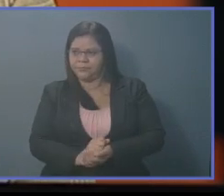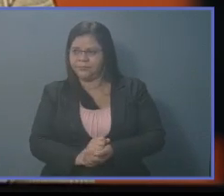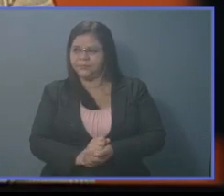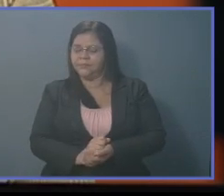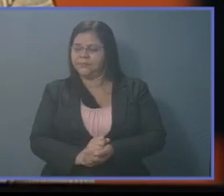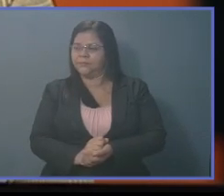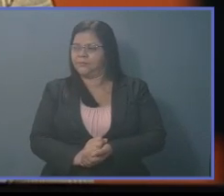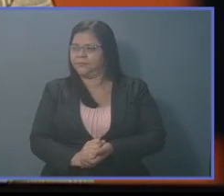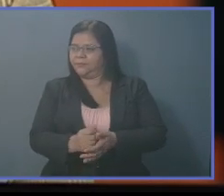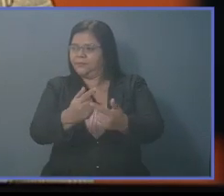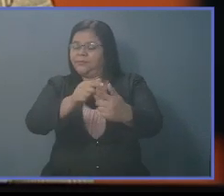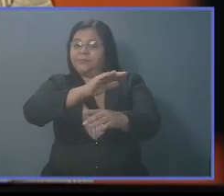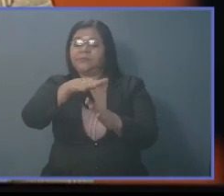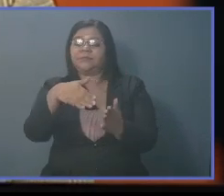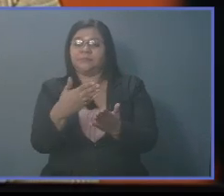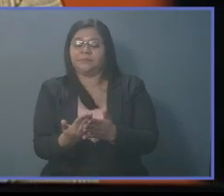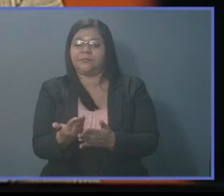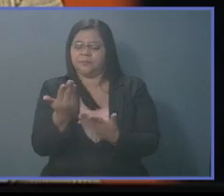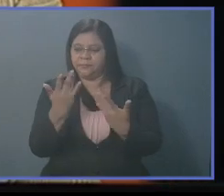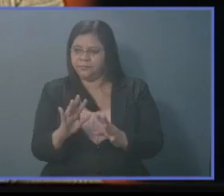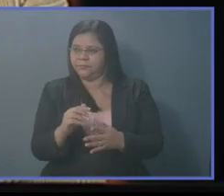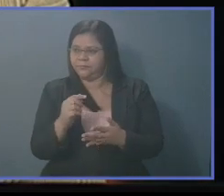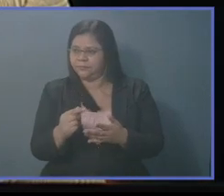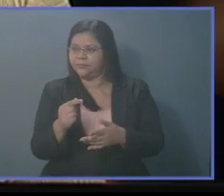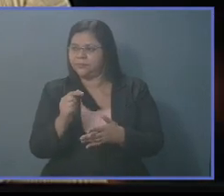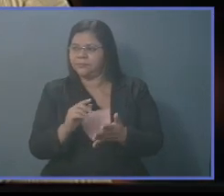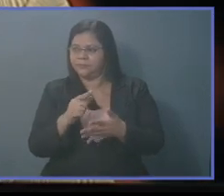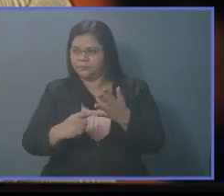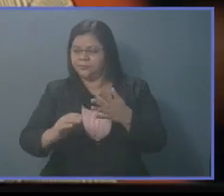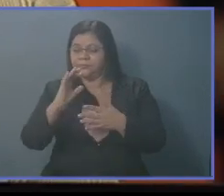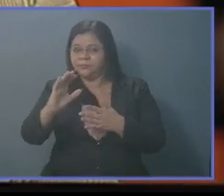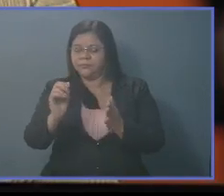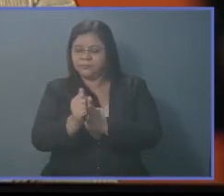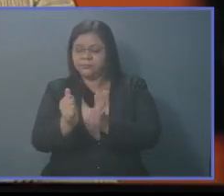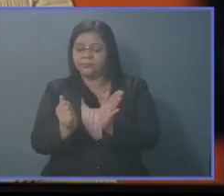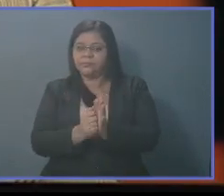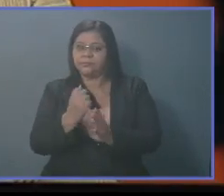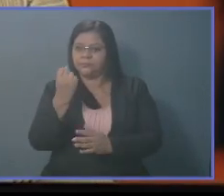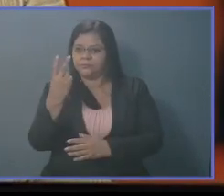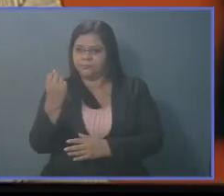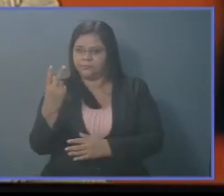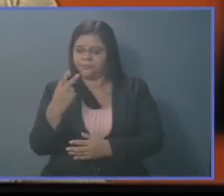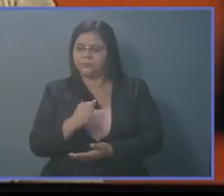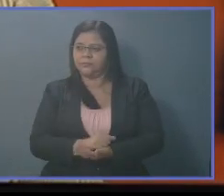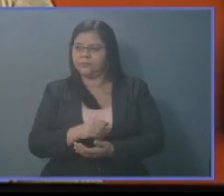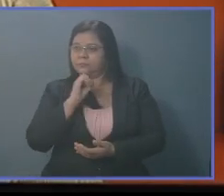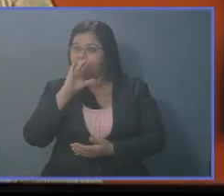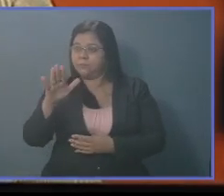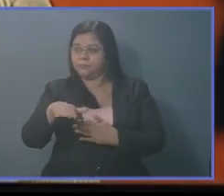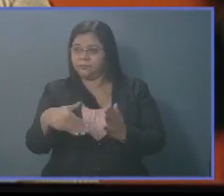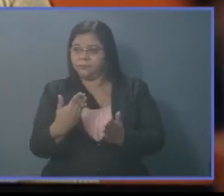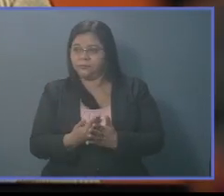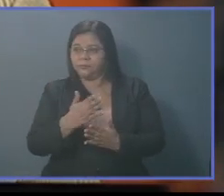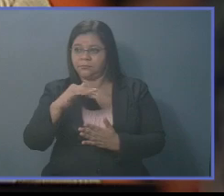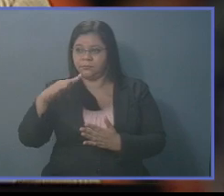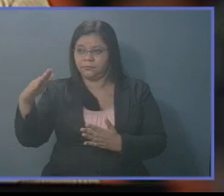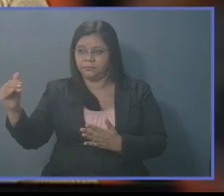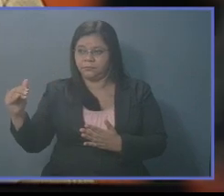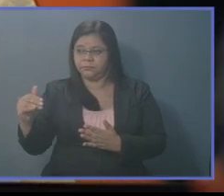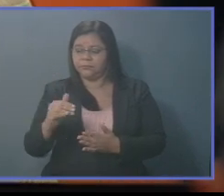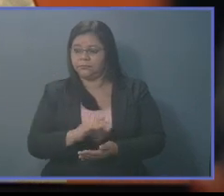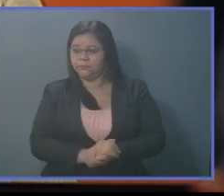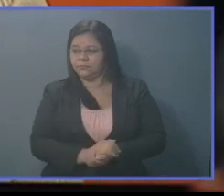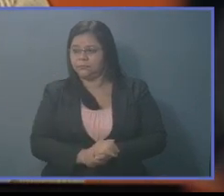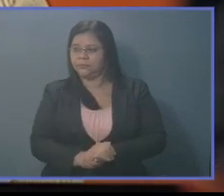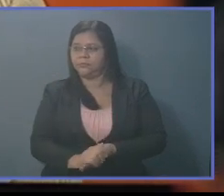Que el Pacto Internacional de Derechos Económicos, Sociales y Culturales establece en su artículo 12 que los Estados partes del presente pacto reconocen el